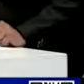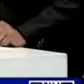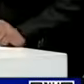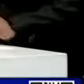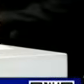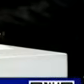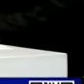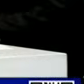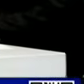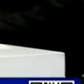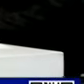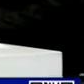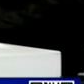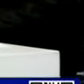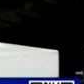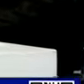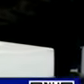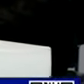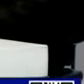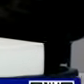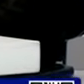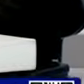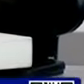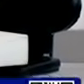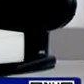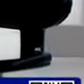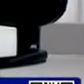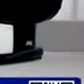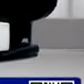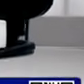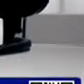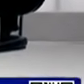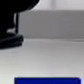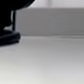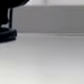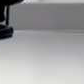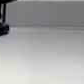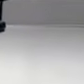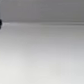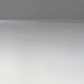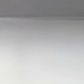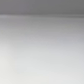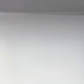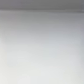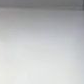vamos. Será hasta mañana. Que tenga buen descanso. Cuídense mucho. Chao.